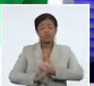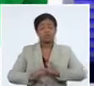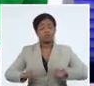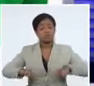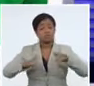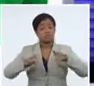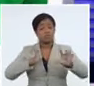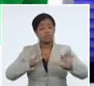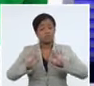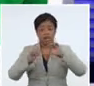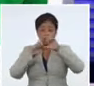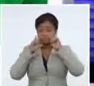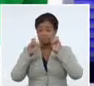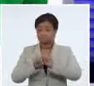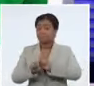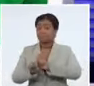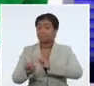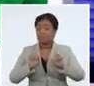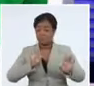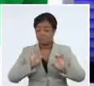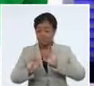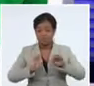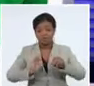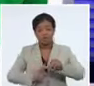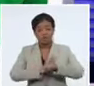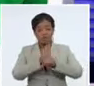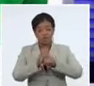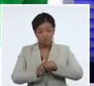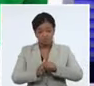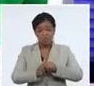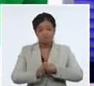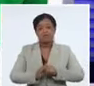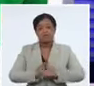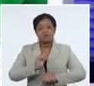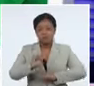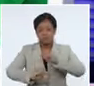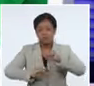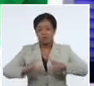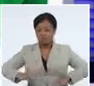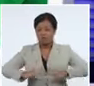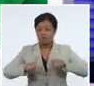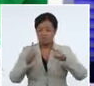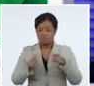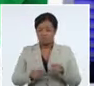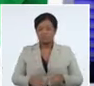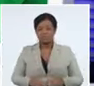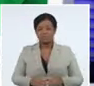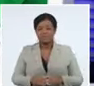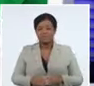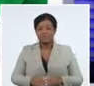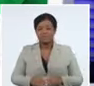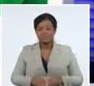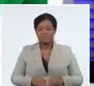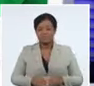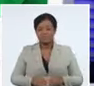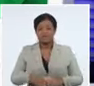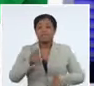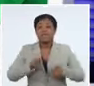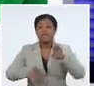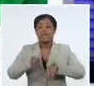ilusorios de que todo se va a poder cumplimentar en esos momentos. Ya depende de cubanas y cubanos